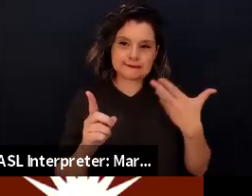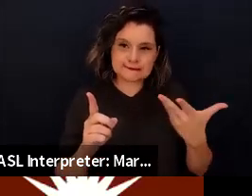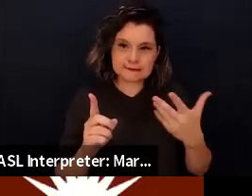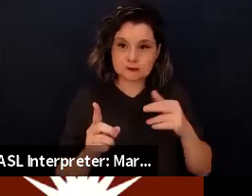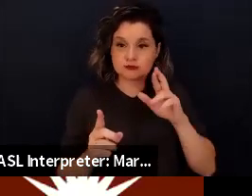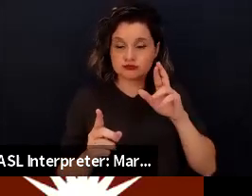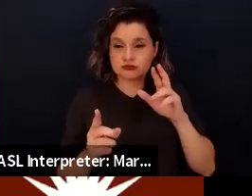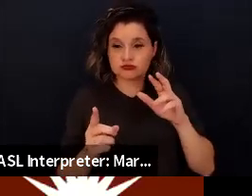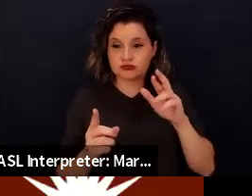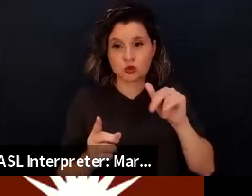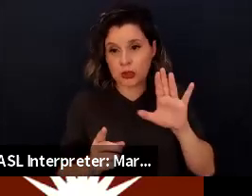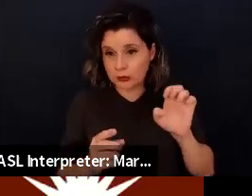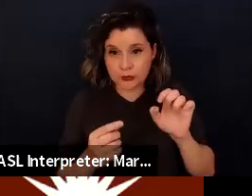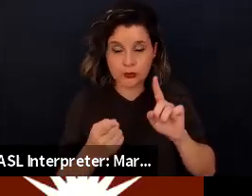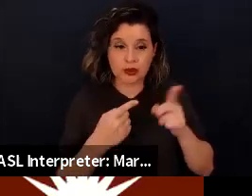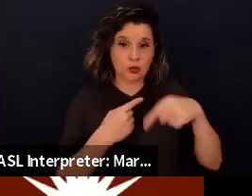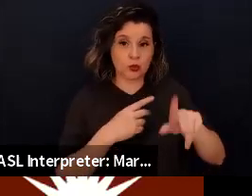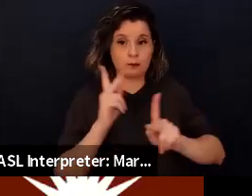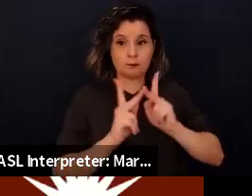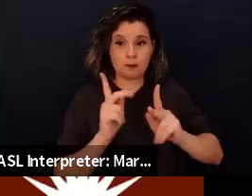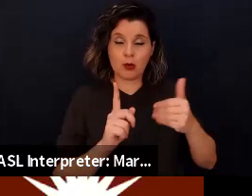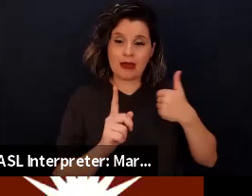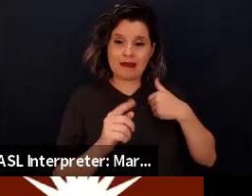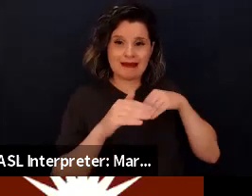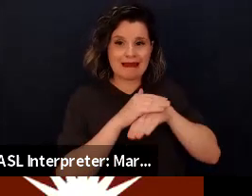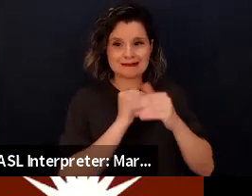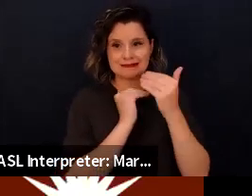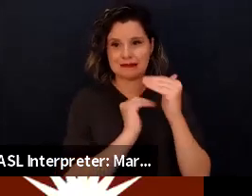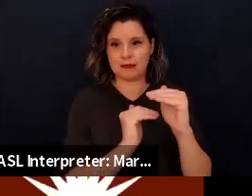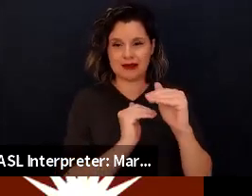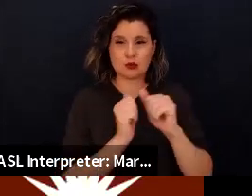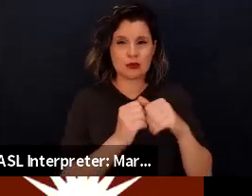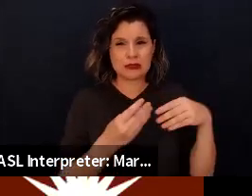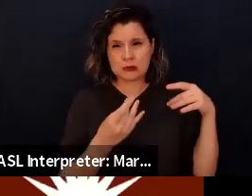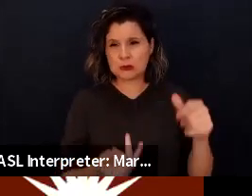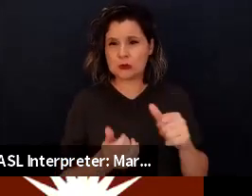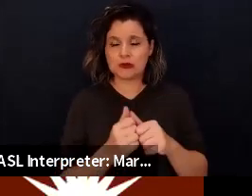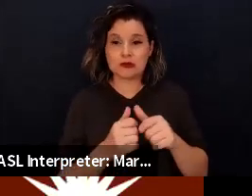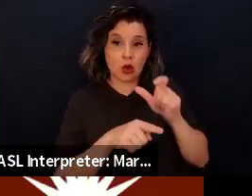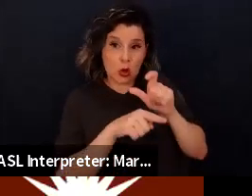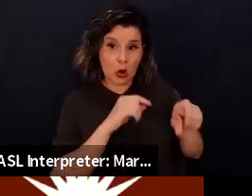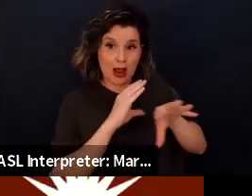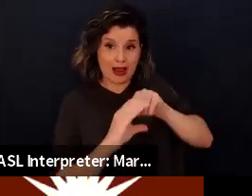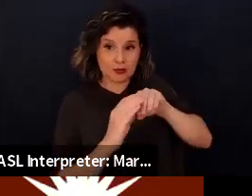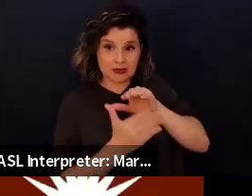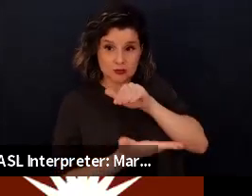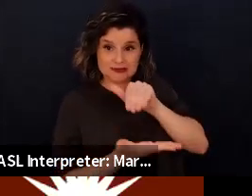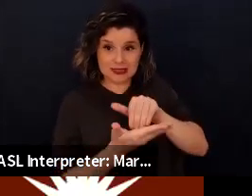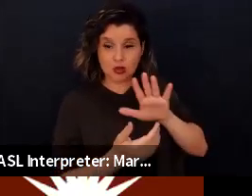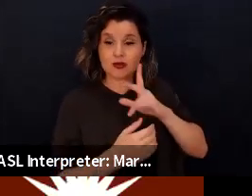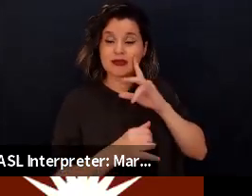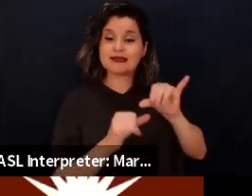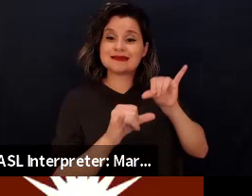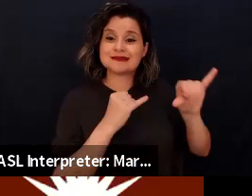raro. Entonces, estas personas también tienen un acceso limitado y muy costoso para llamar fuera del centro. Los centros de detención